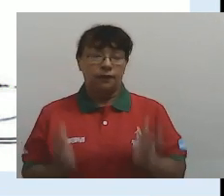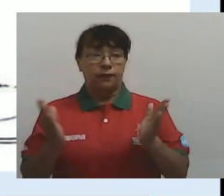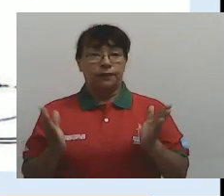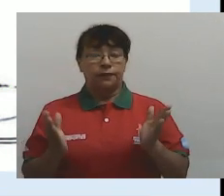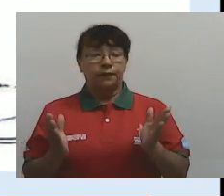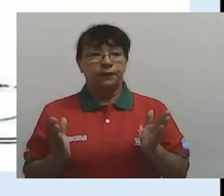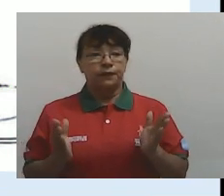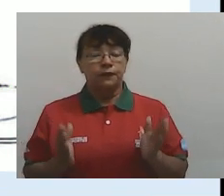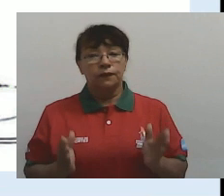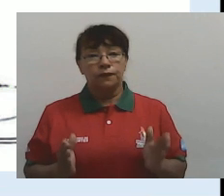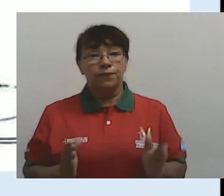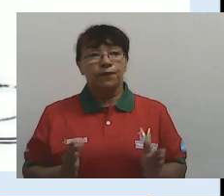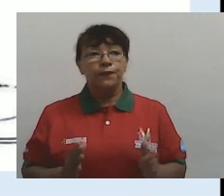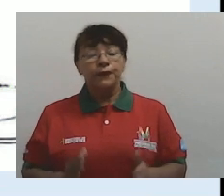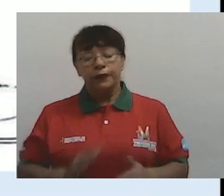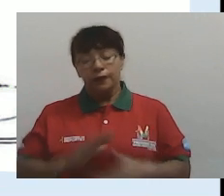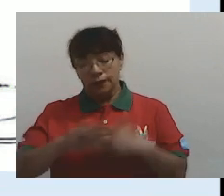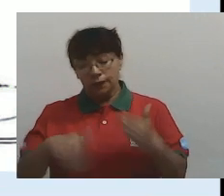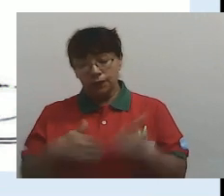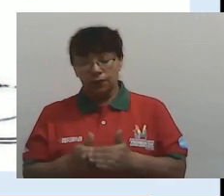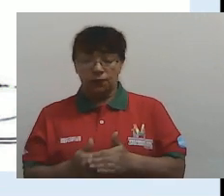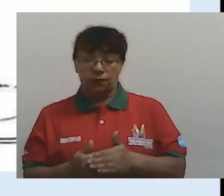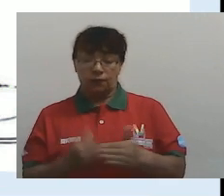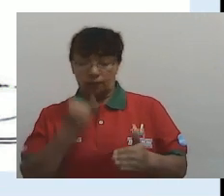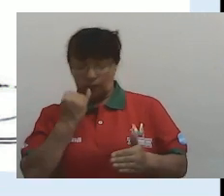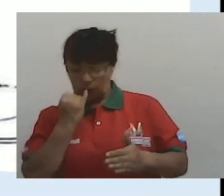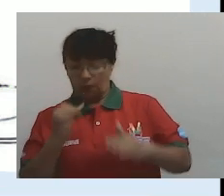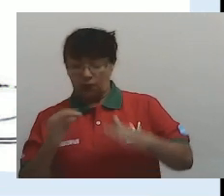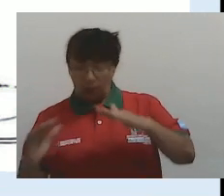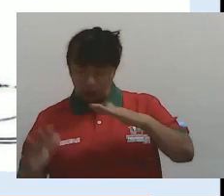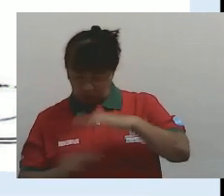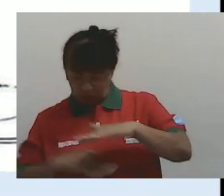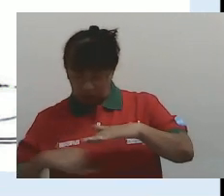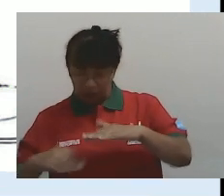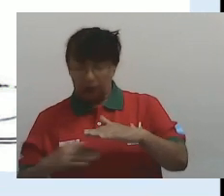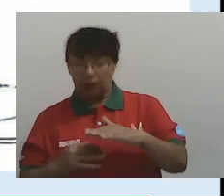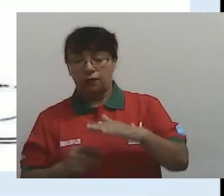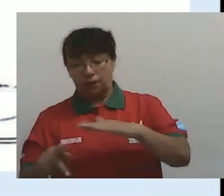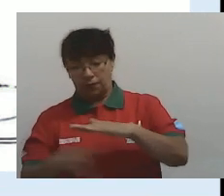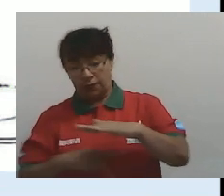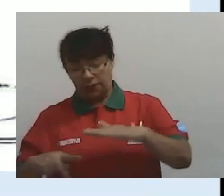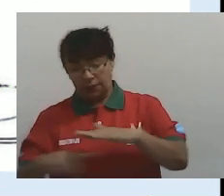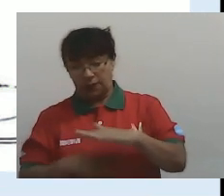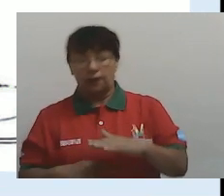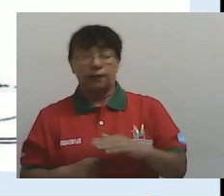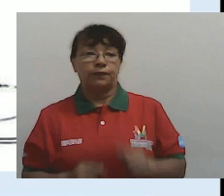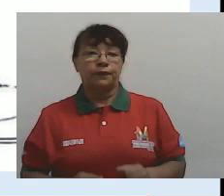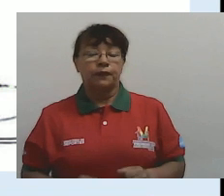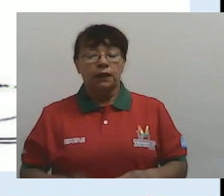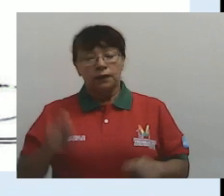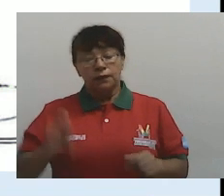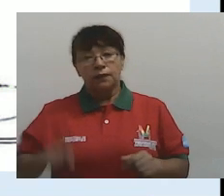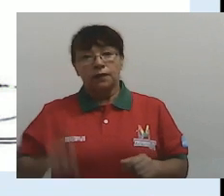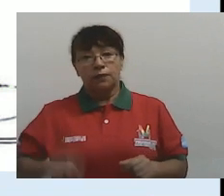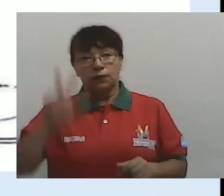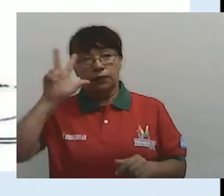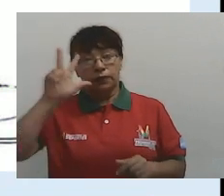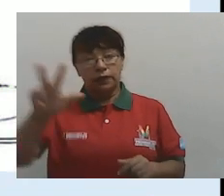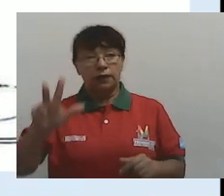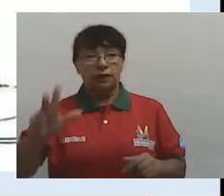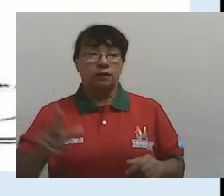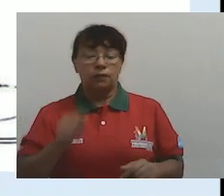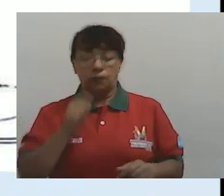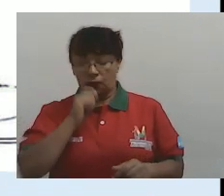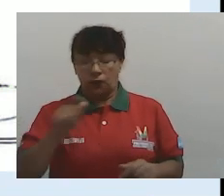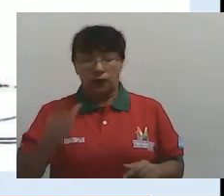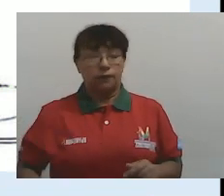de vallas. En esta vamos a necesitar 3 jueces. Cuando yo esté organizando la competencia, tengo que